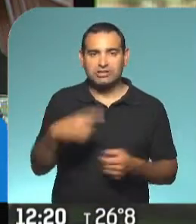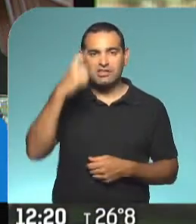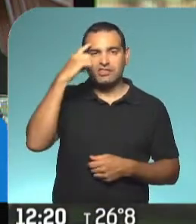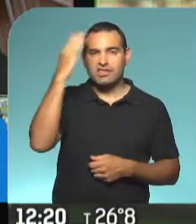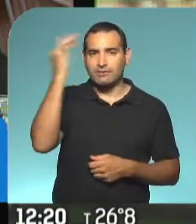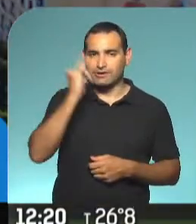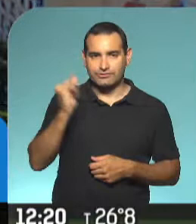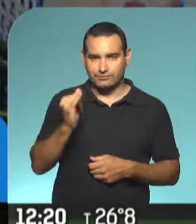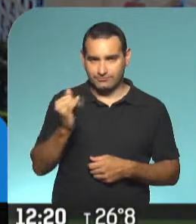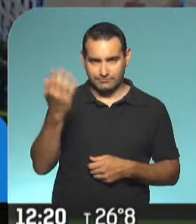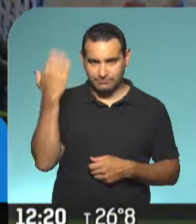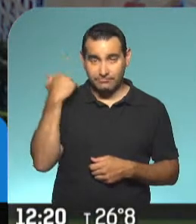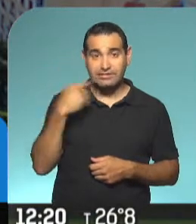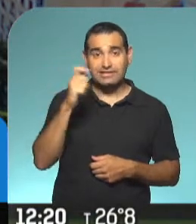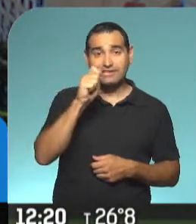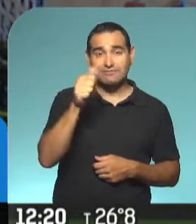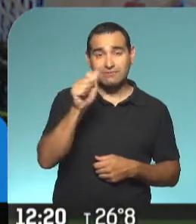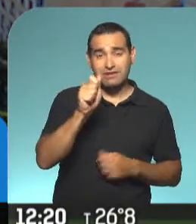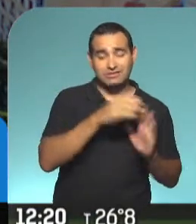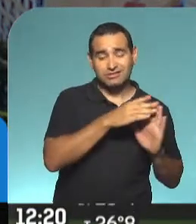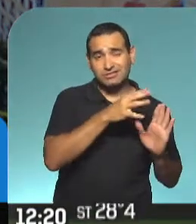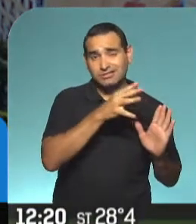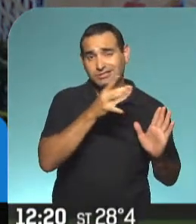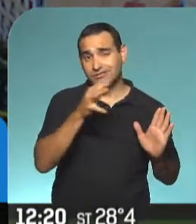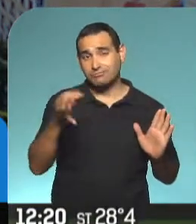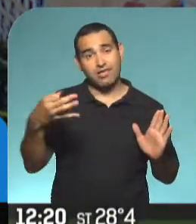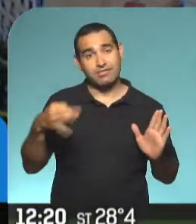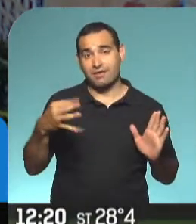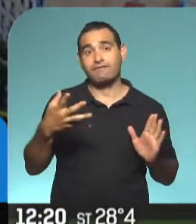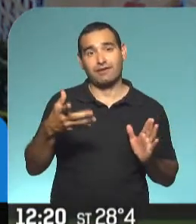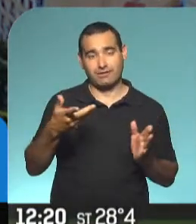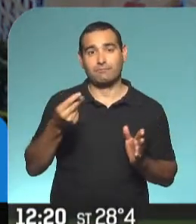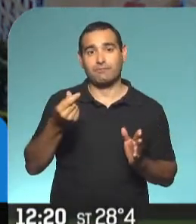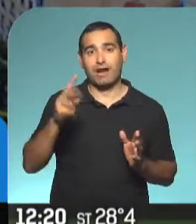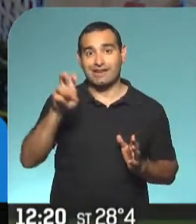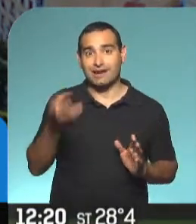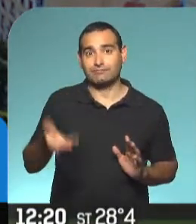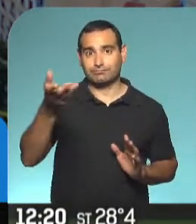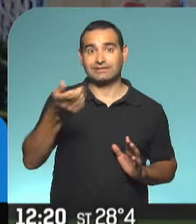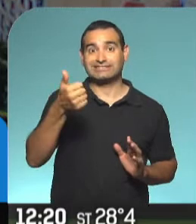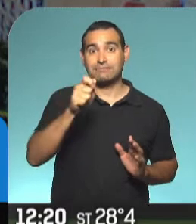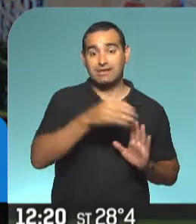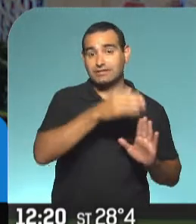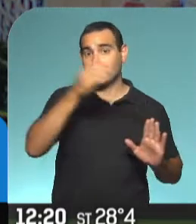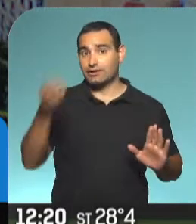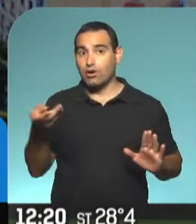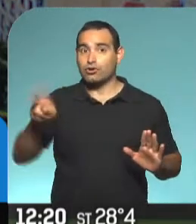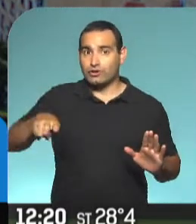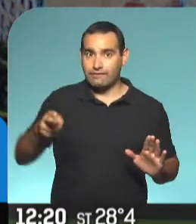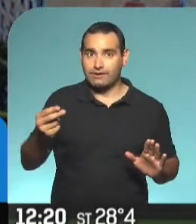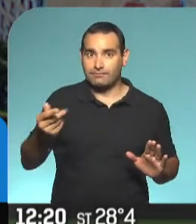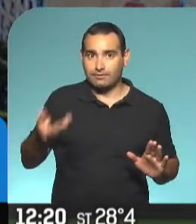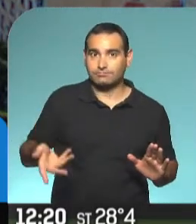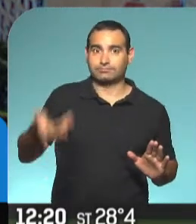si a los 6 meses tenía que venir el primer ajuste exacto a los otros 6 meses y que ya se cumplieron